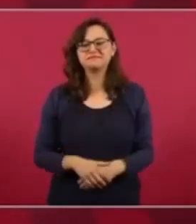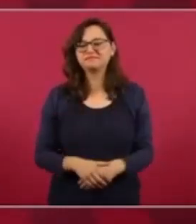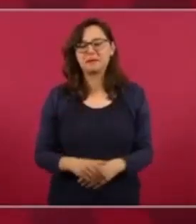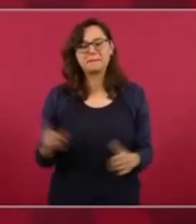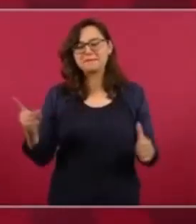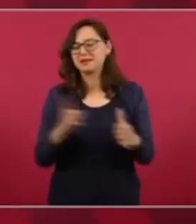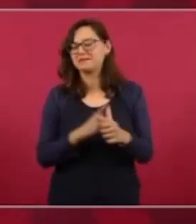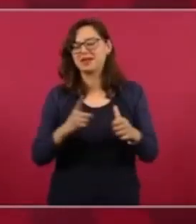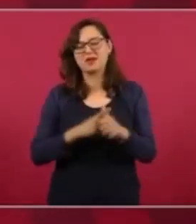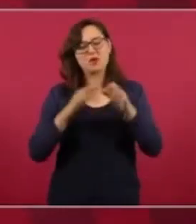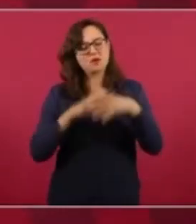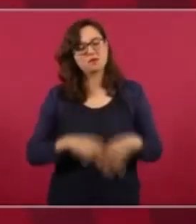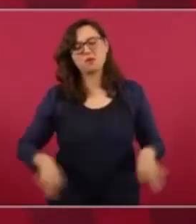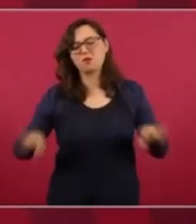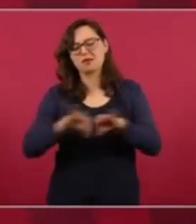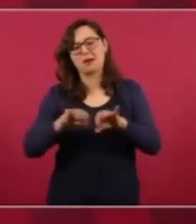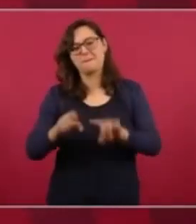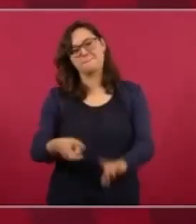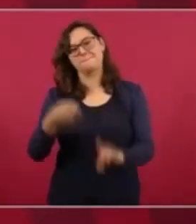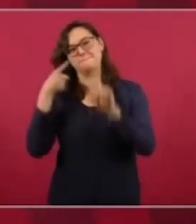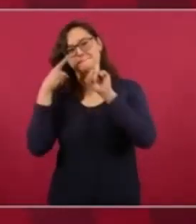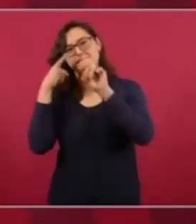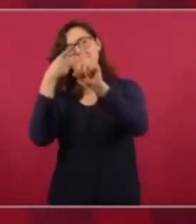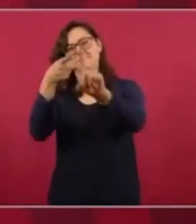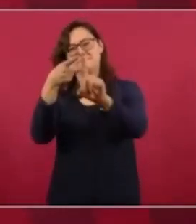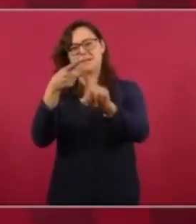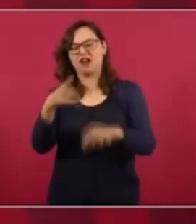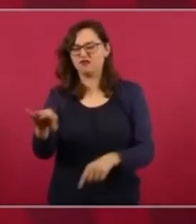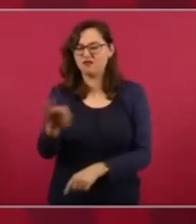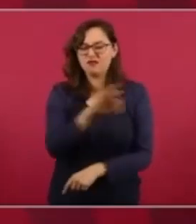ideal, una doctrina,